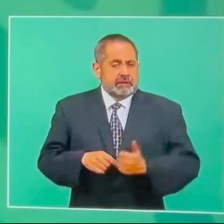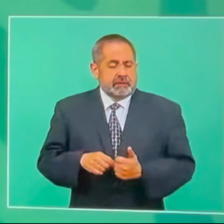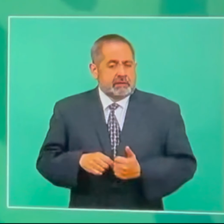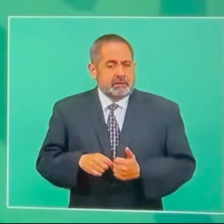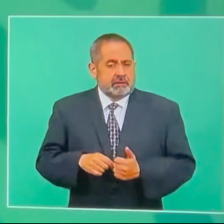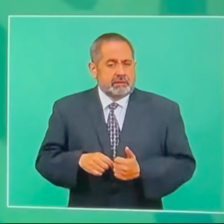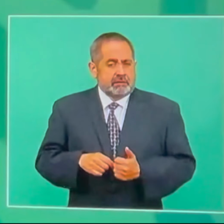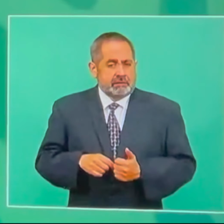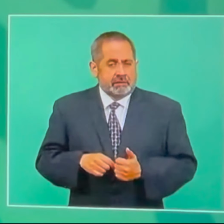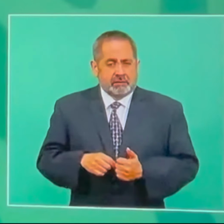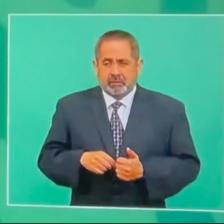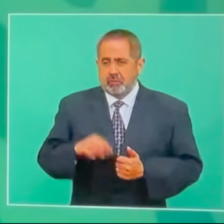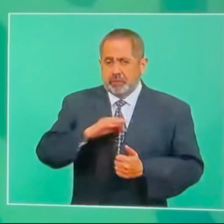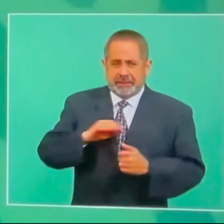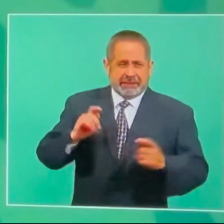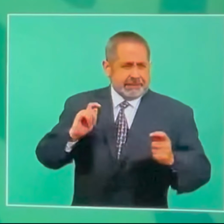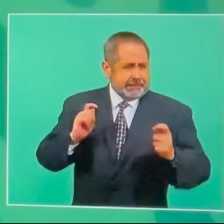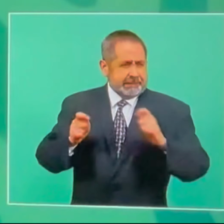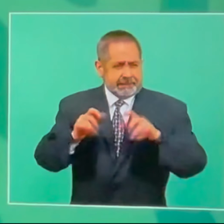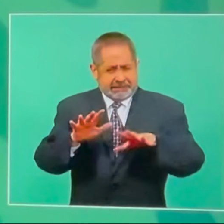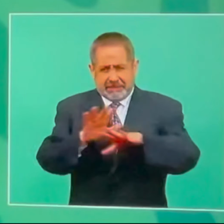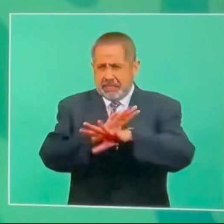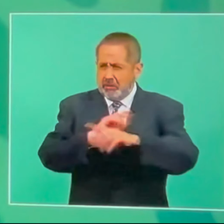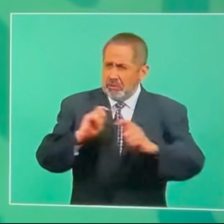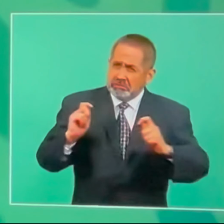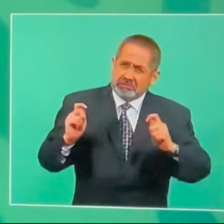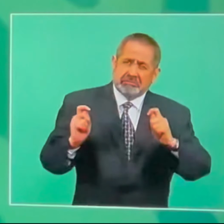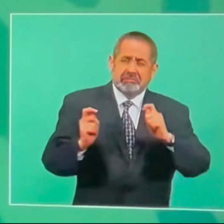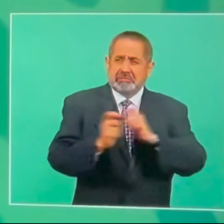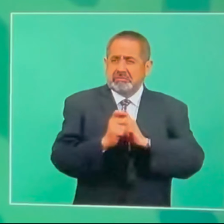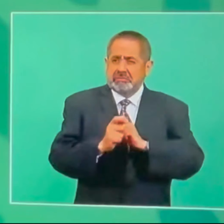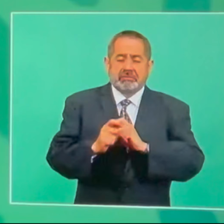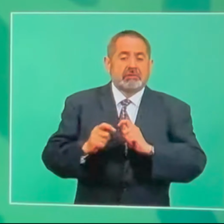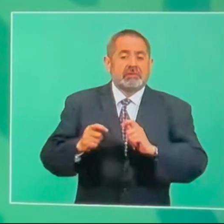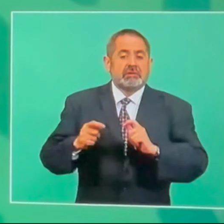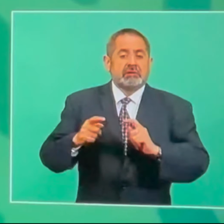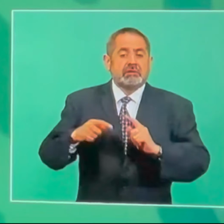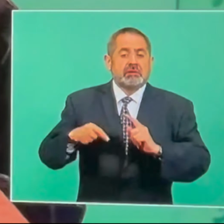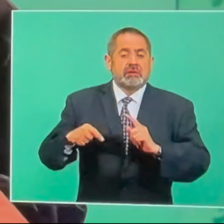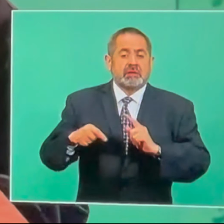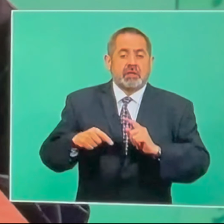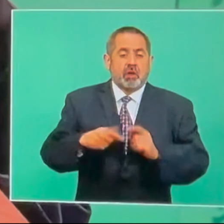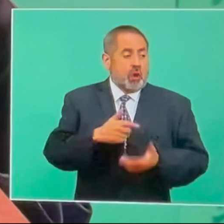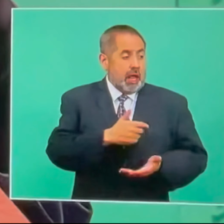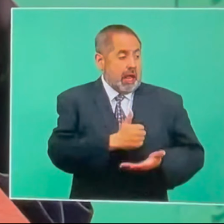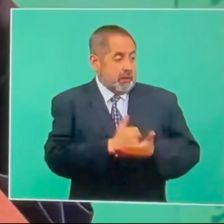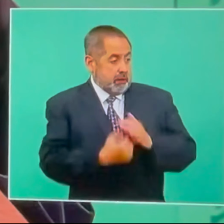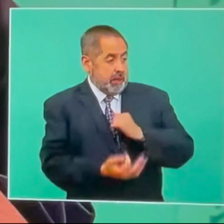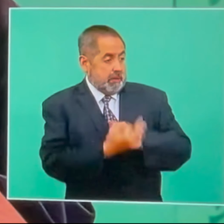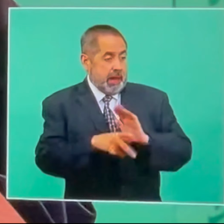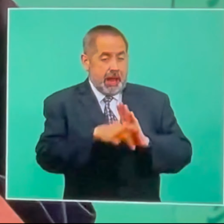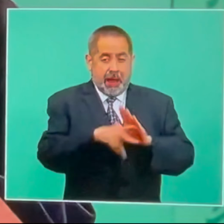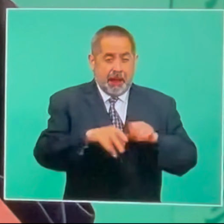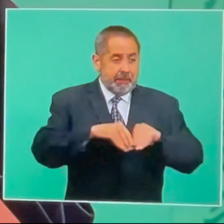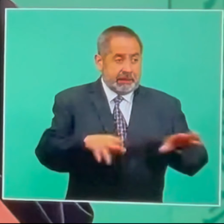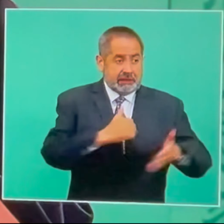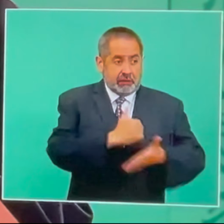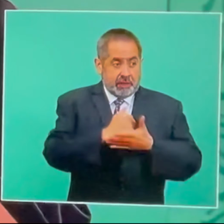que se puede llevar a cabo un cambio, una transformación con la prensa,